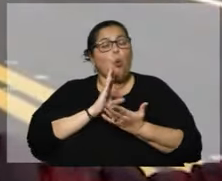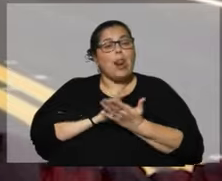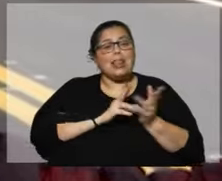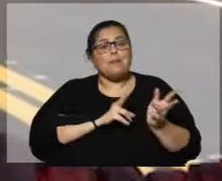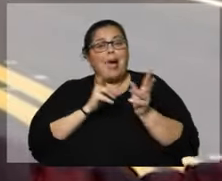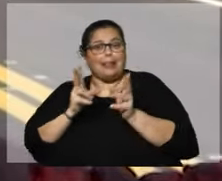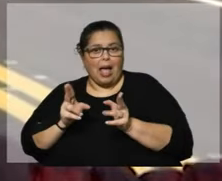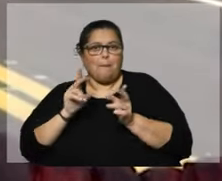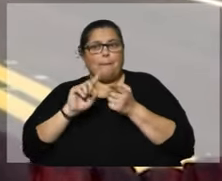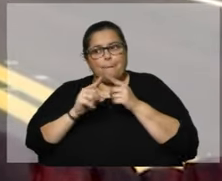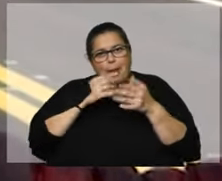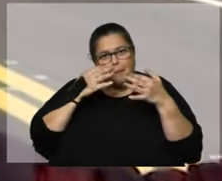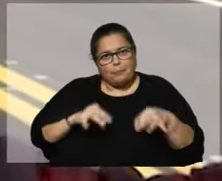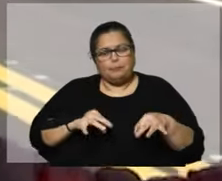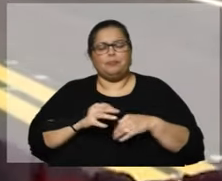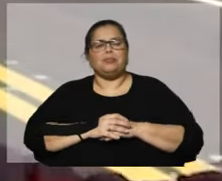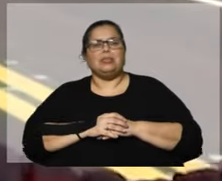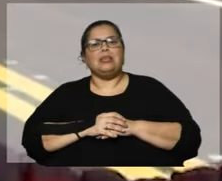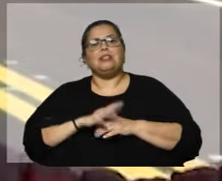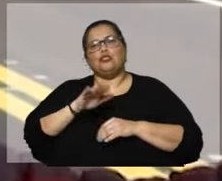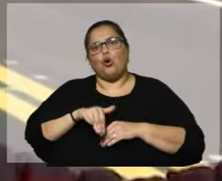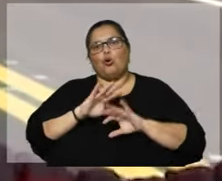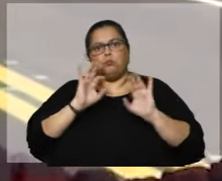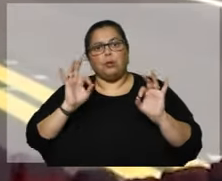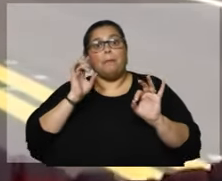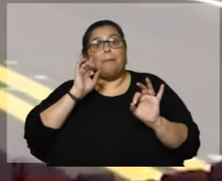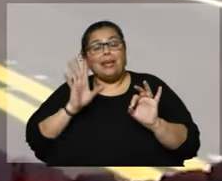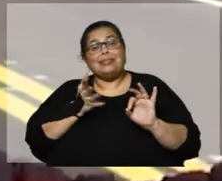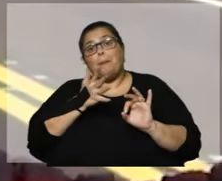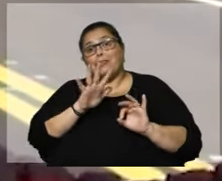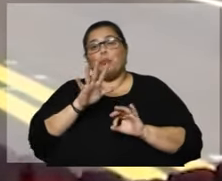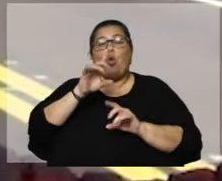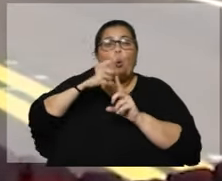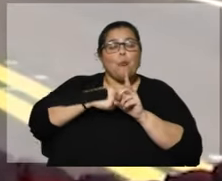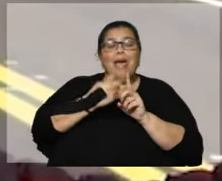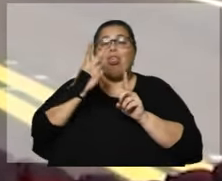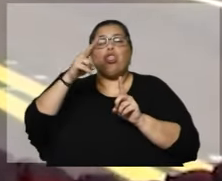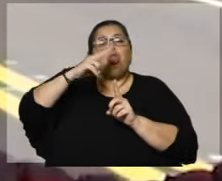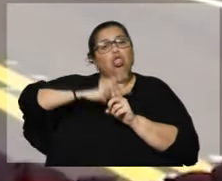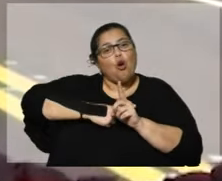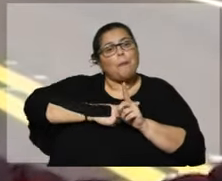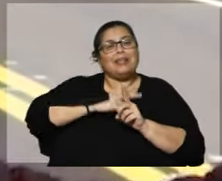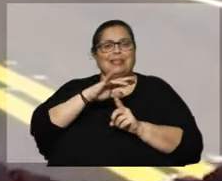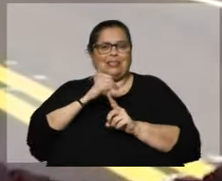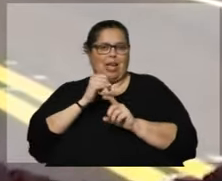poder culminar la parte de operaciones, y se calcula que entre un mes y dos meses, según nos dijeron, podría ya estar operativo el primer vuelo.